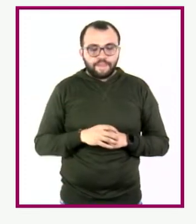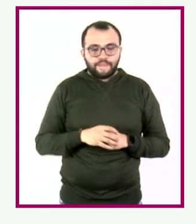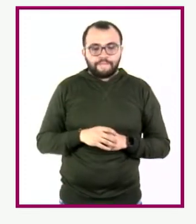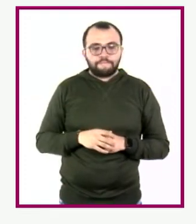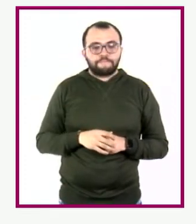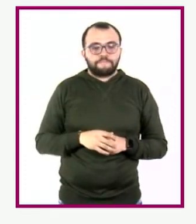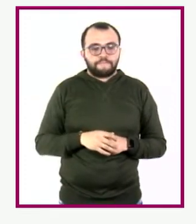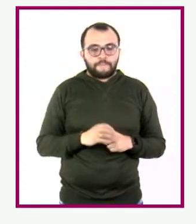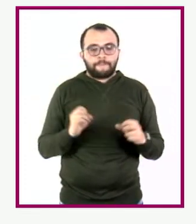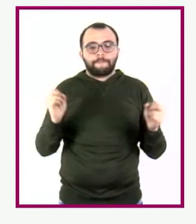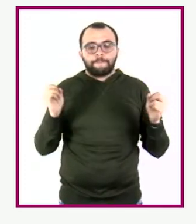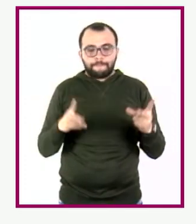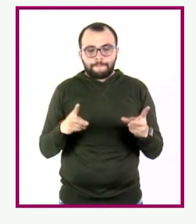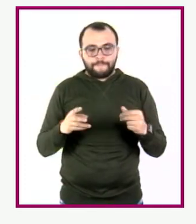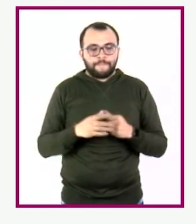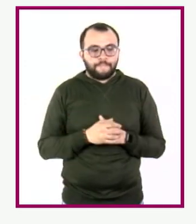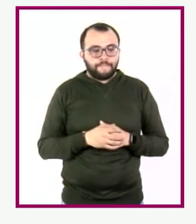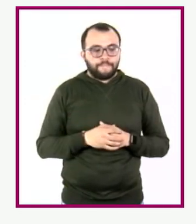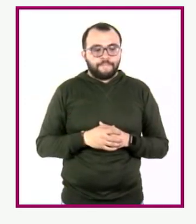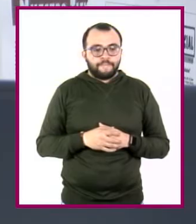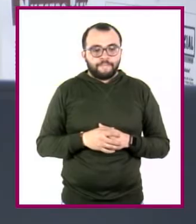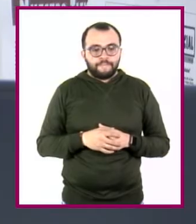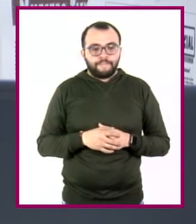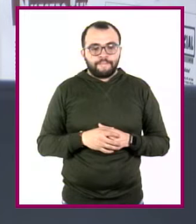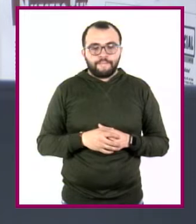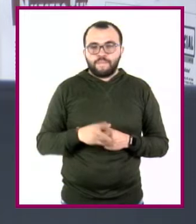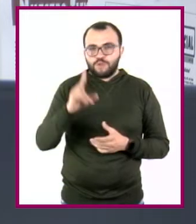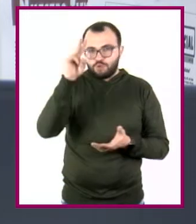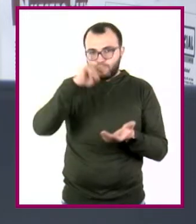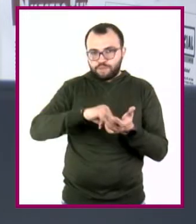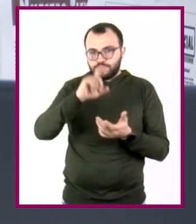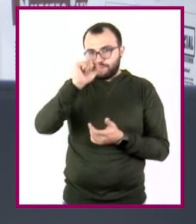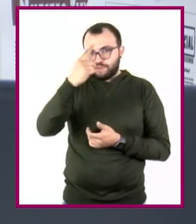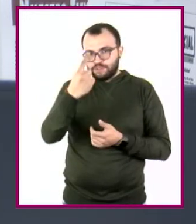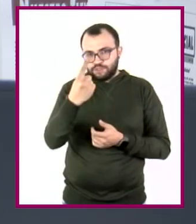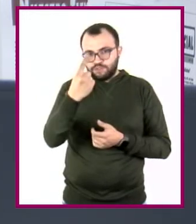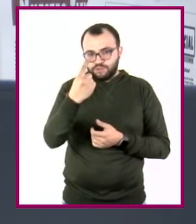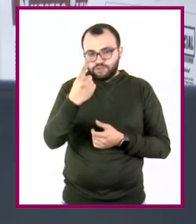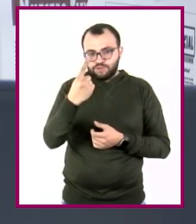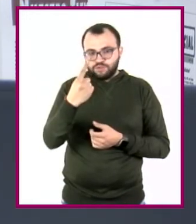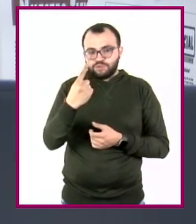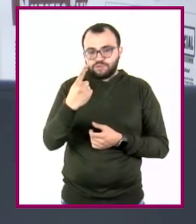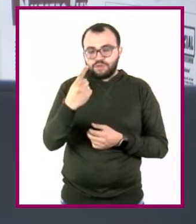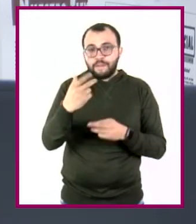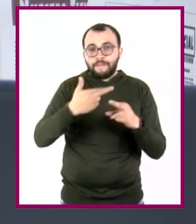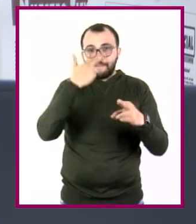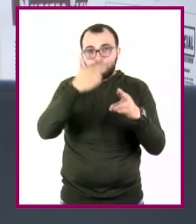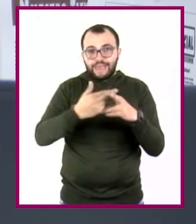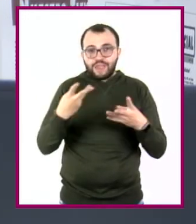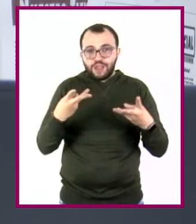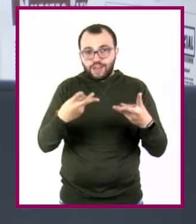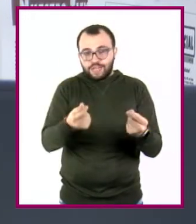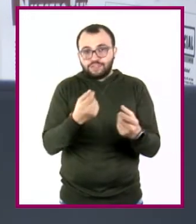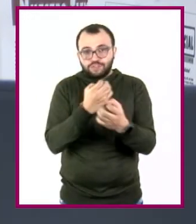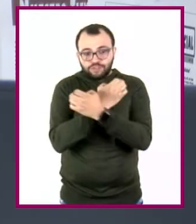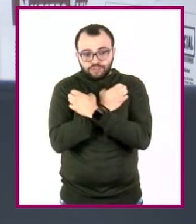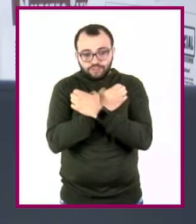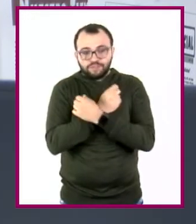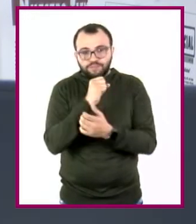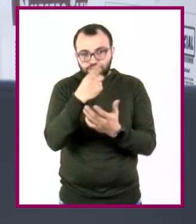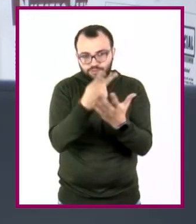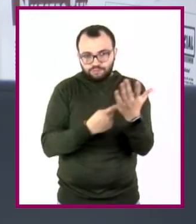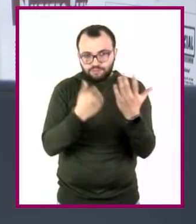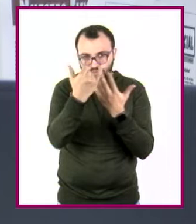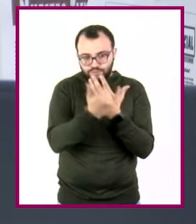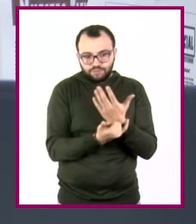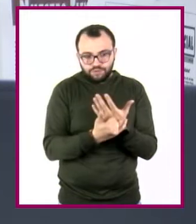Ok. Durante el ejercicio fiscal de 2021, la mayoría del gasto público en educación del proyecto de